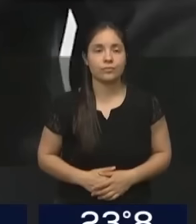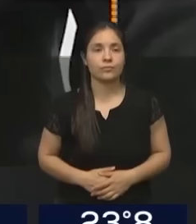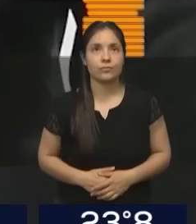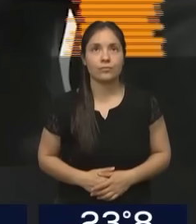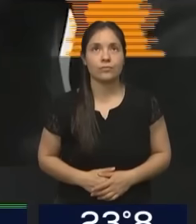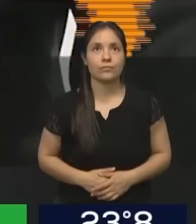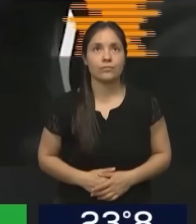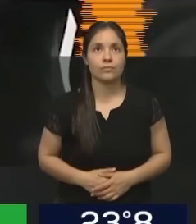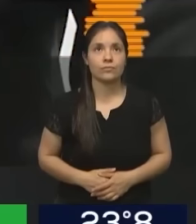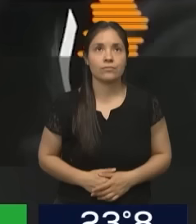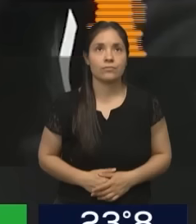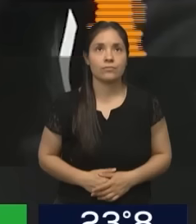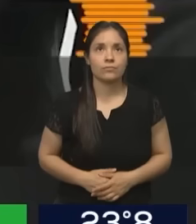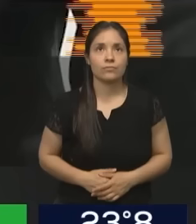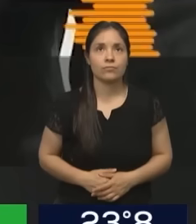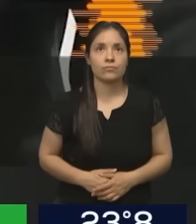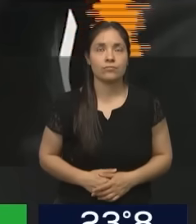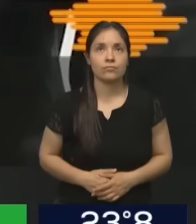¿Qué ponés? Oh,